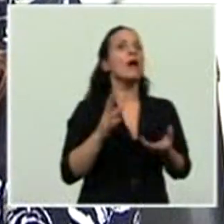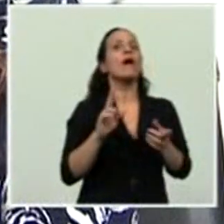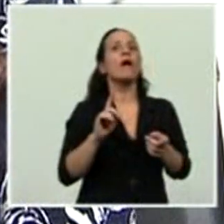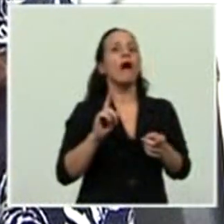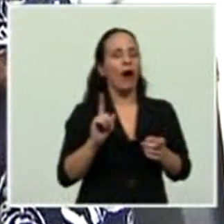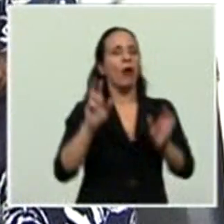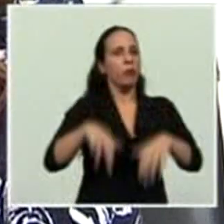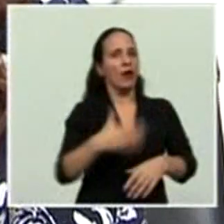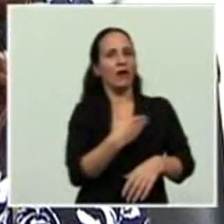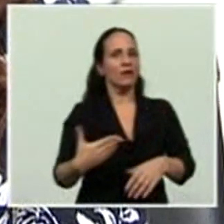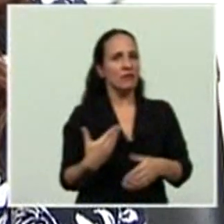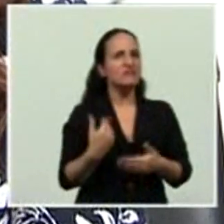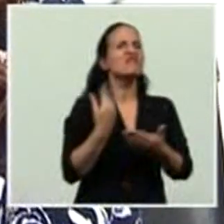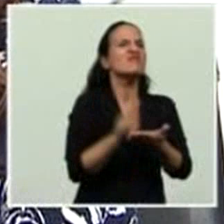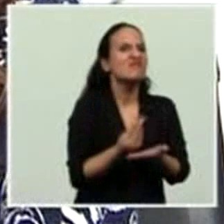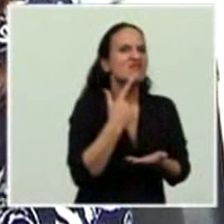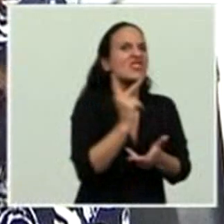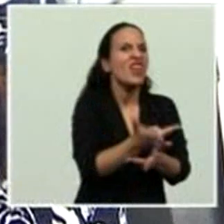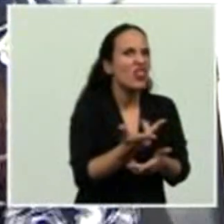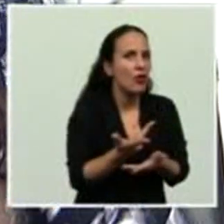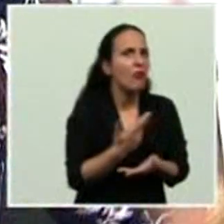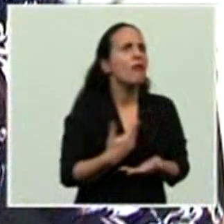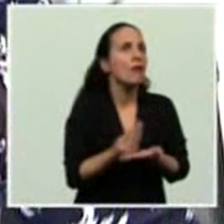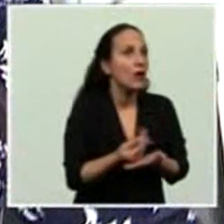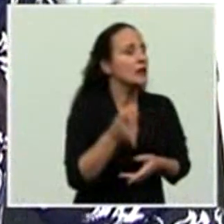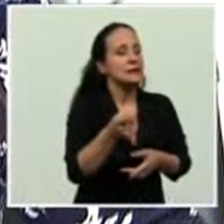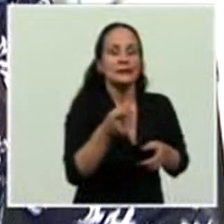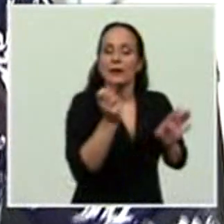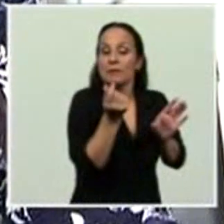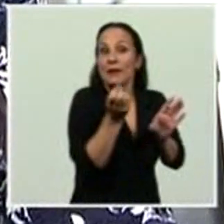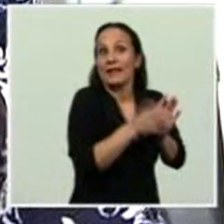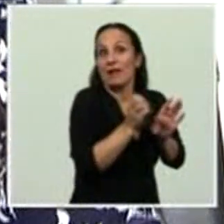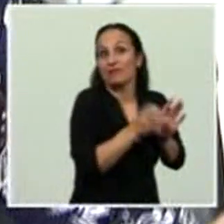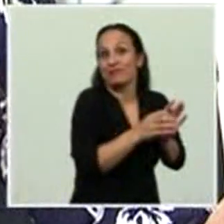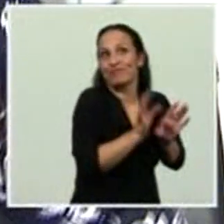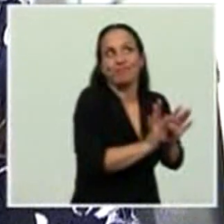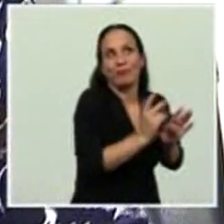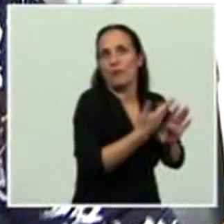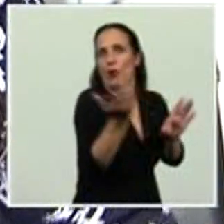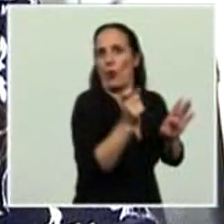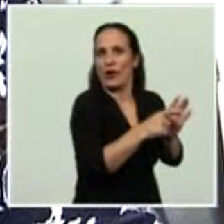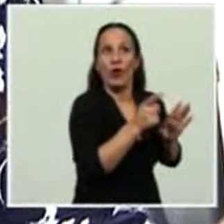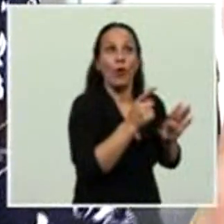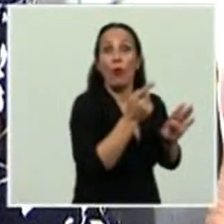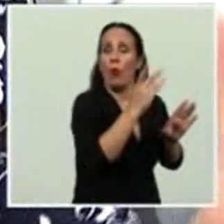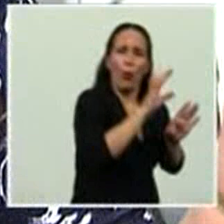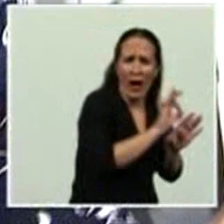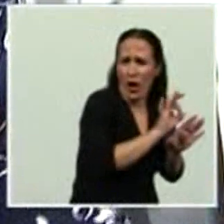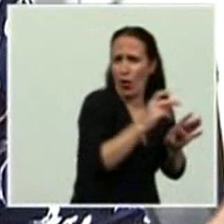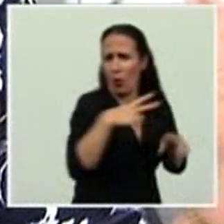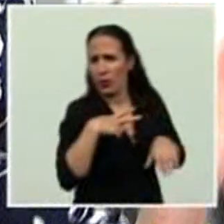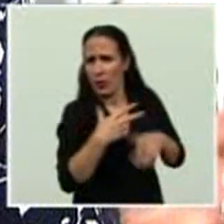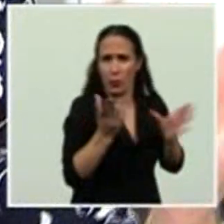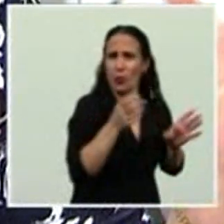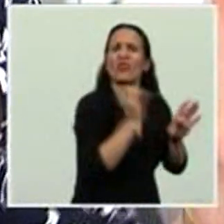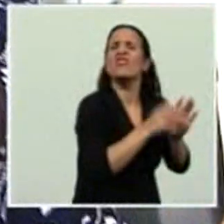de orientar una parte del ahorro público porque lo que está en plazos fijos en los bancos públicos y privados